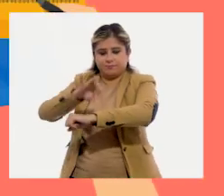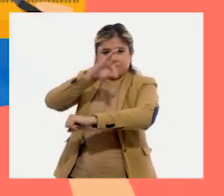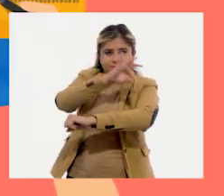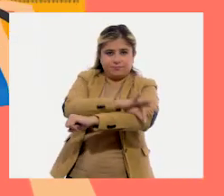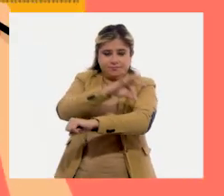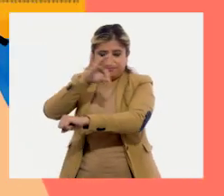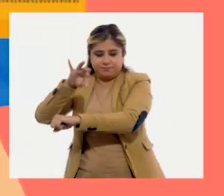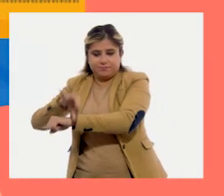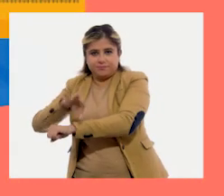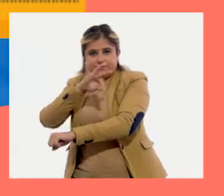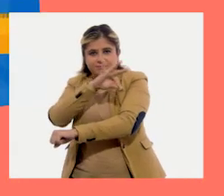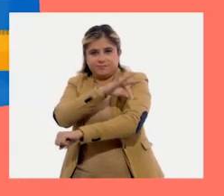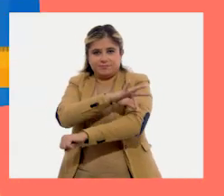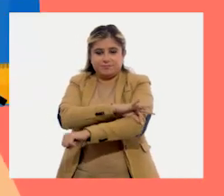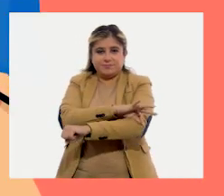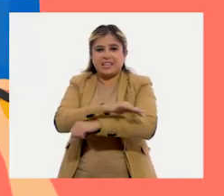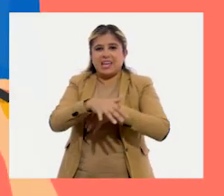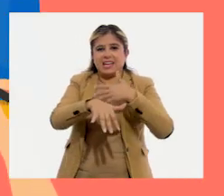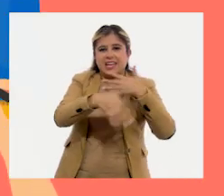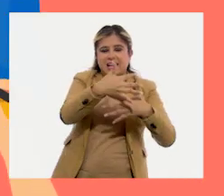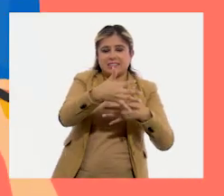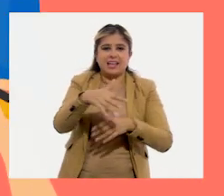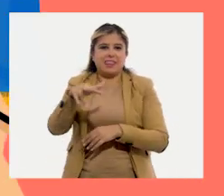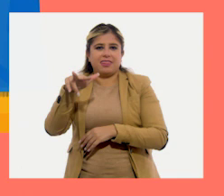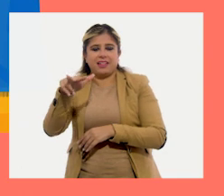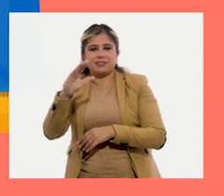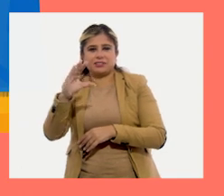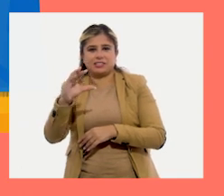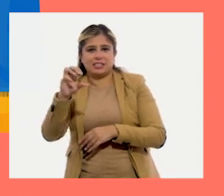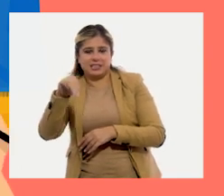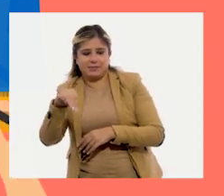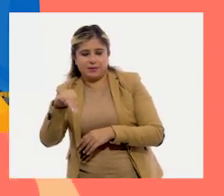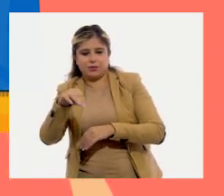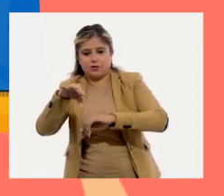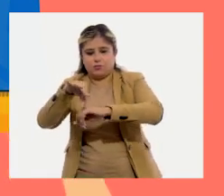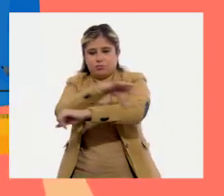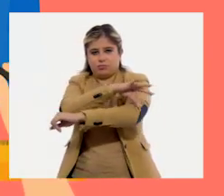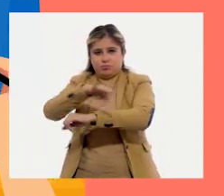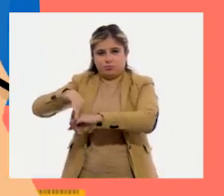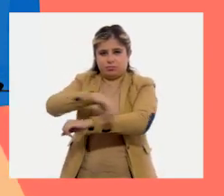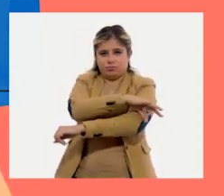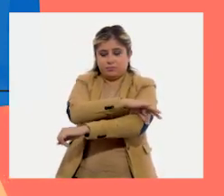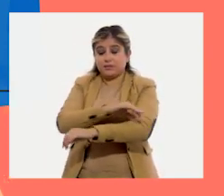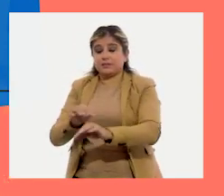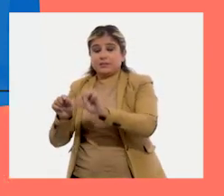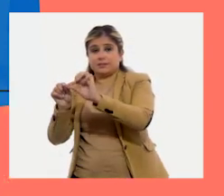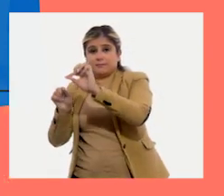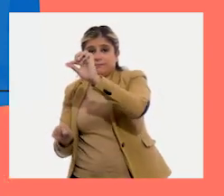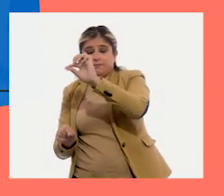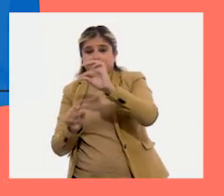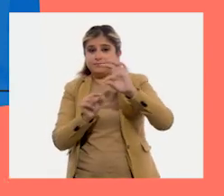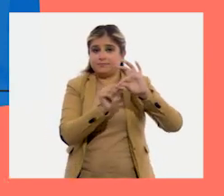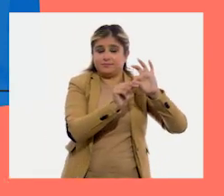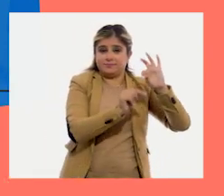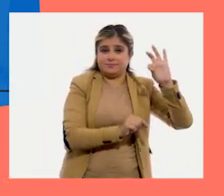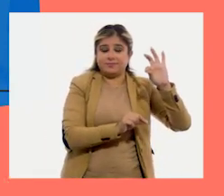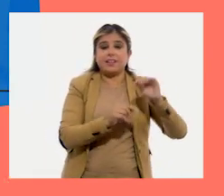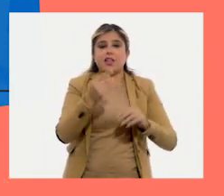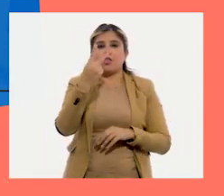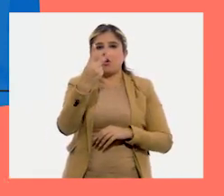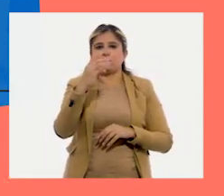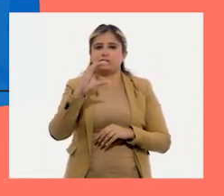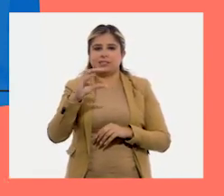el plumón o la pluma de 15 a 18 centímetros de largo de un lado, dejando un margen de